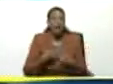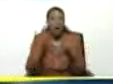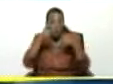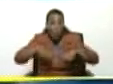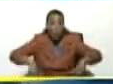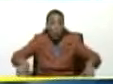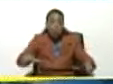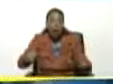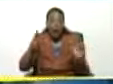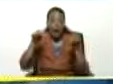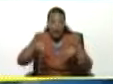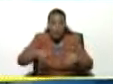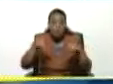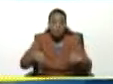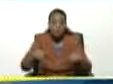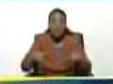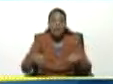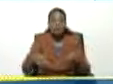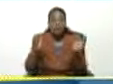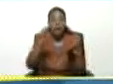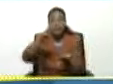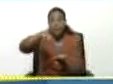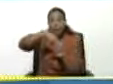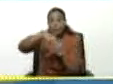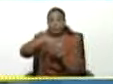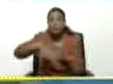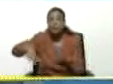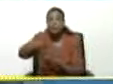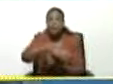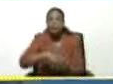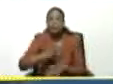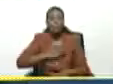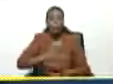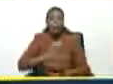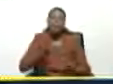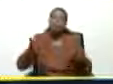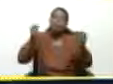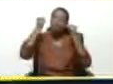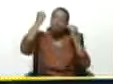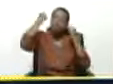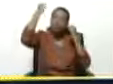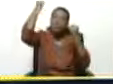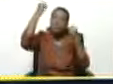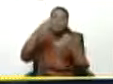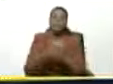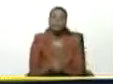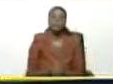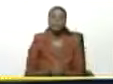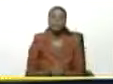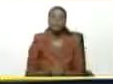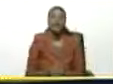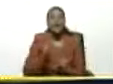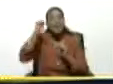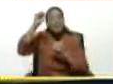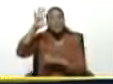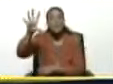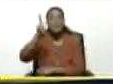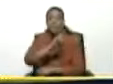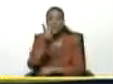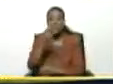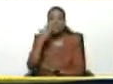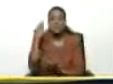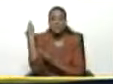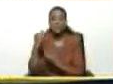aquí le decimos desde el municipio sotillo que nosotros vemos Que viva la patria